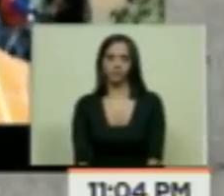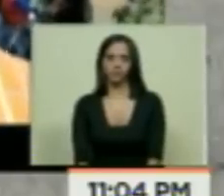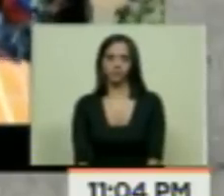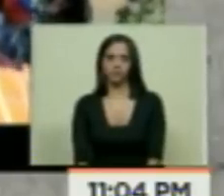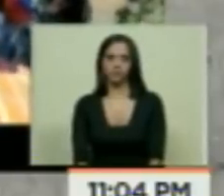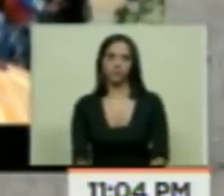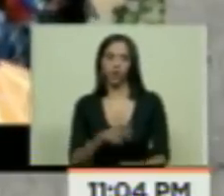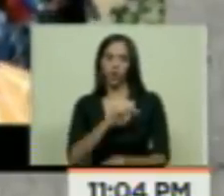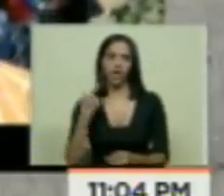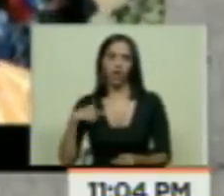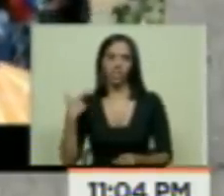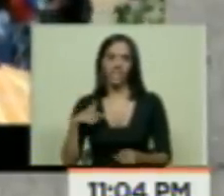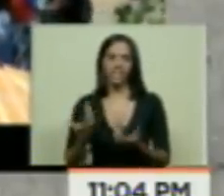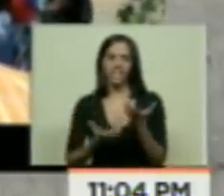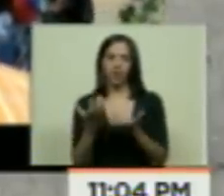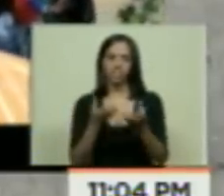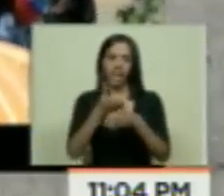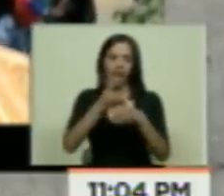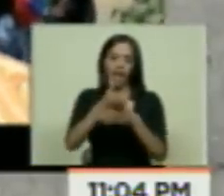que cocinar a caña.